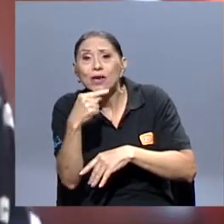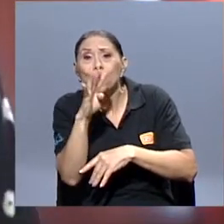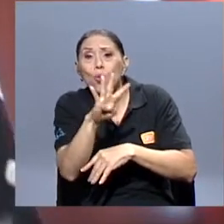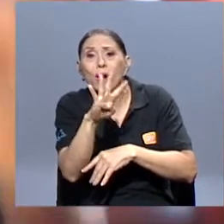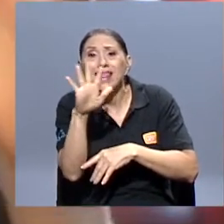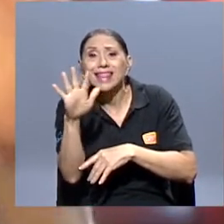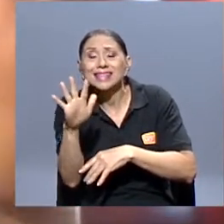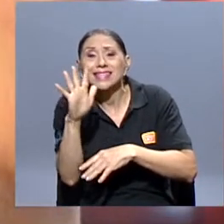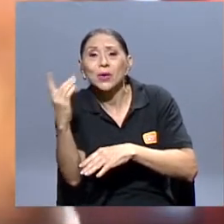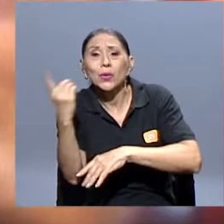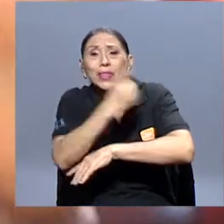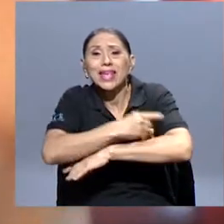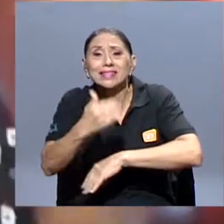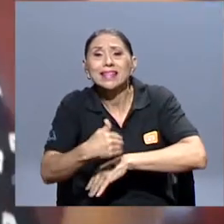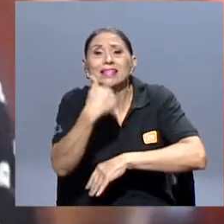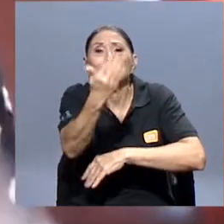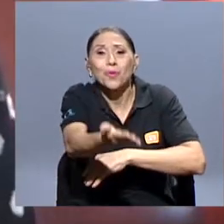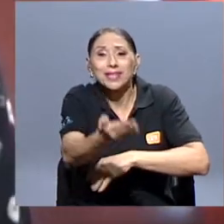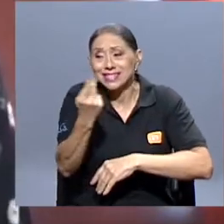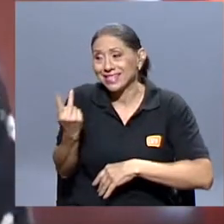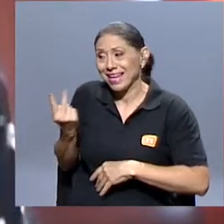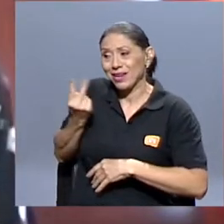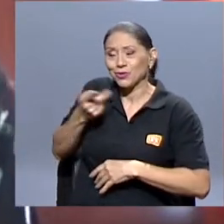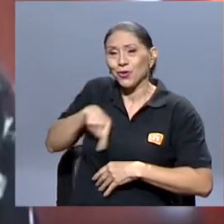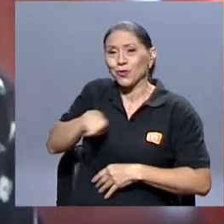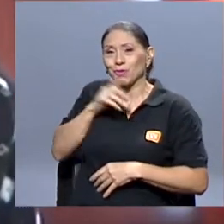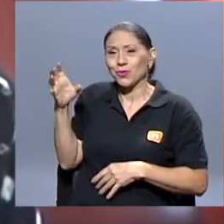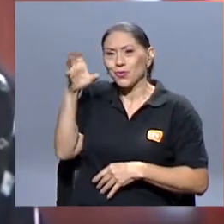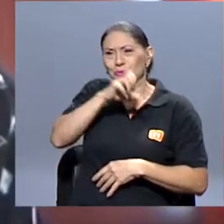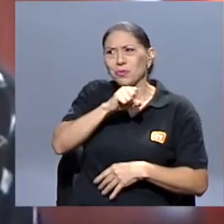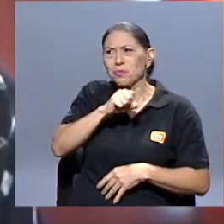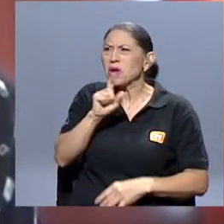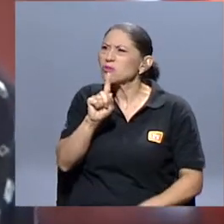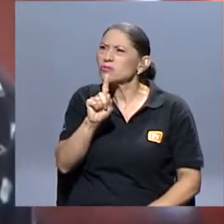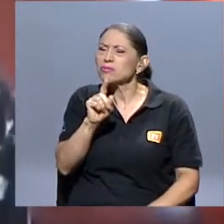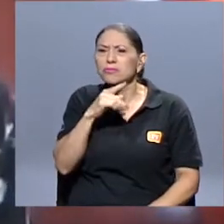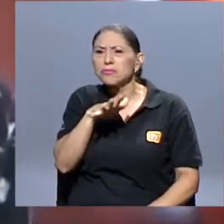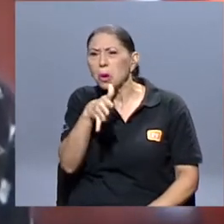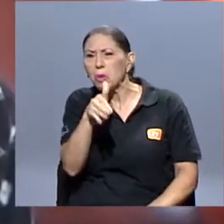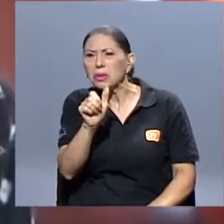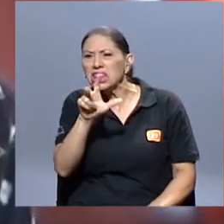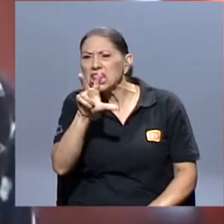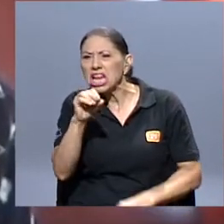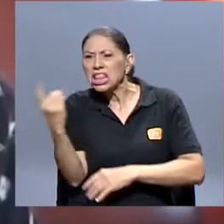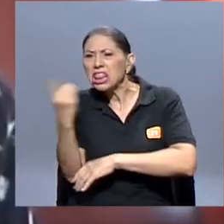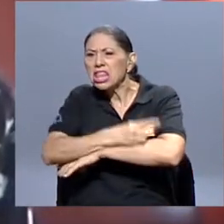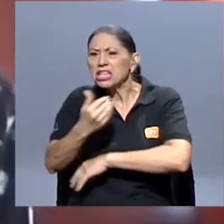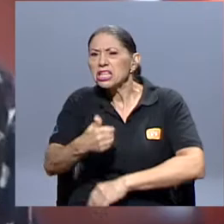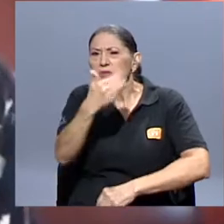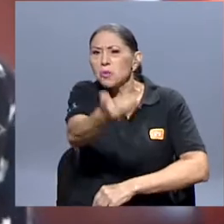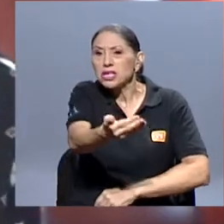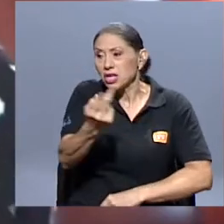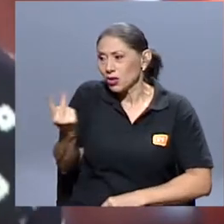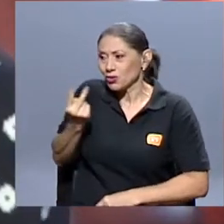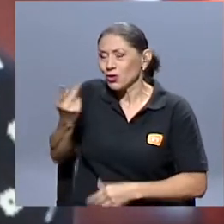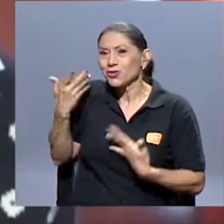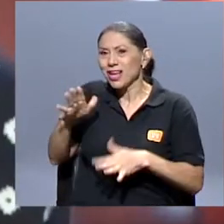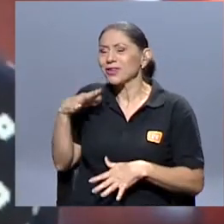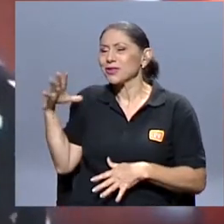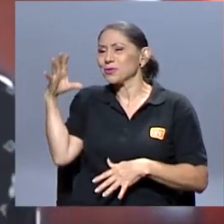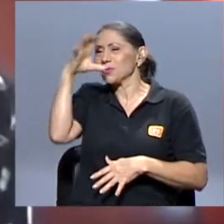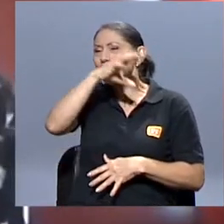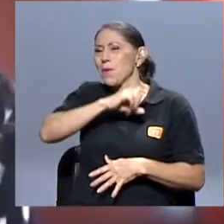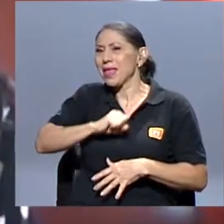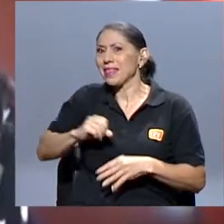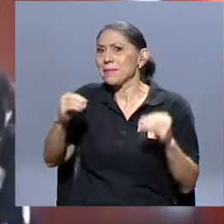detectamos, un poquito menos, como 30 días después de lo que nosotros detectamos que había ya un aumento, mientras que la primera